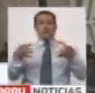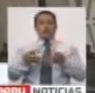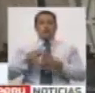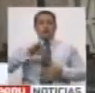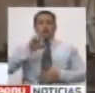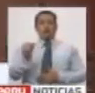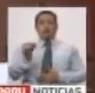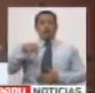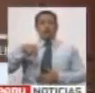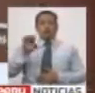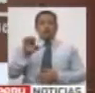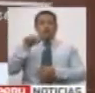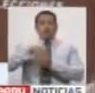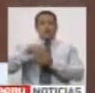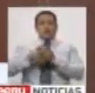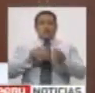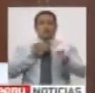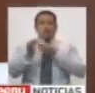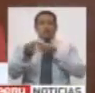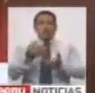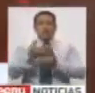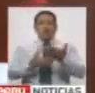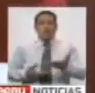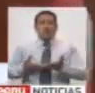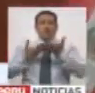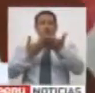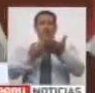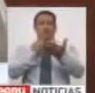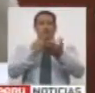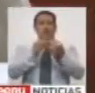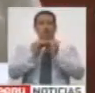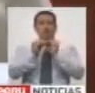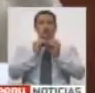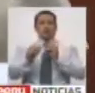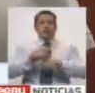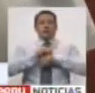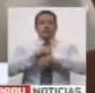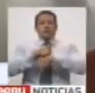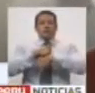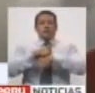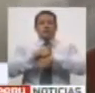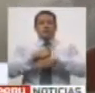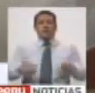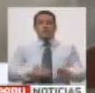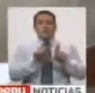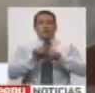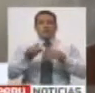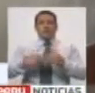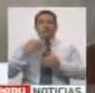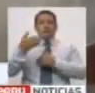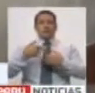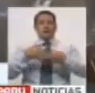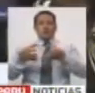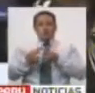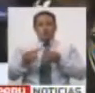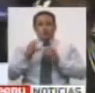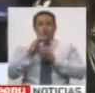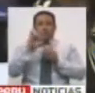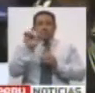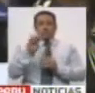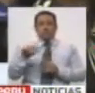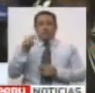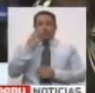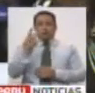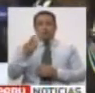Nacional de Elecciones informó que este recurso excepcional será resuelto de forma inmediata, luego que el partido Todos por el Perú sustente